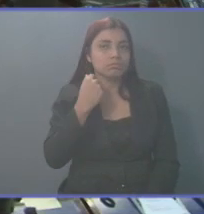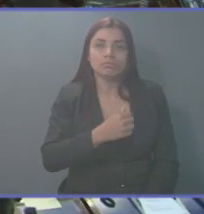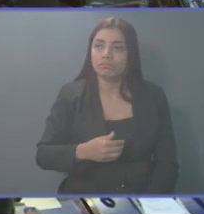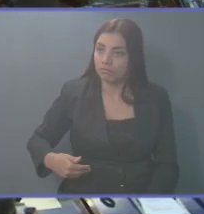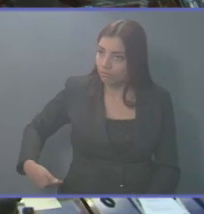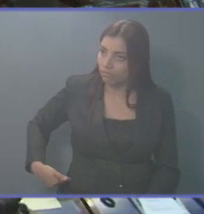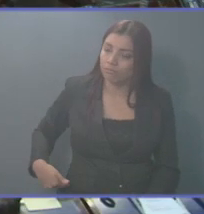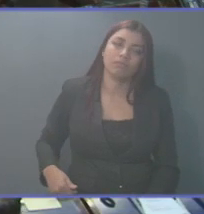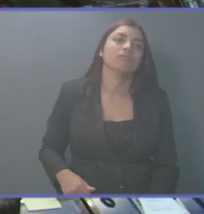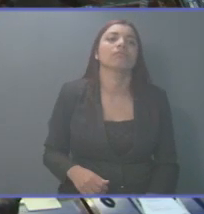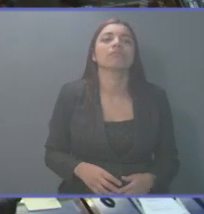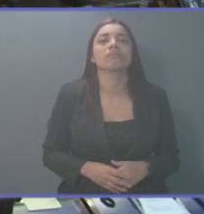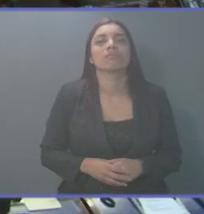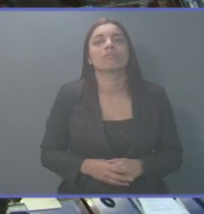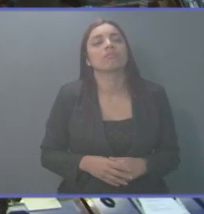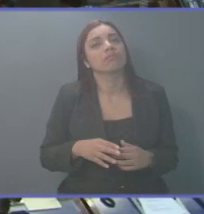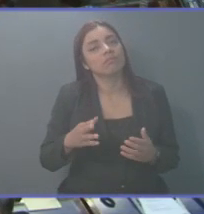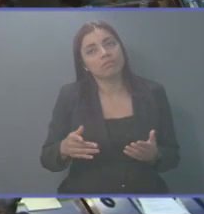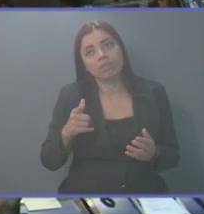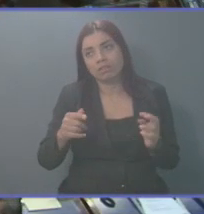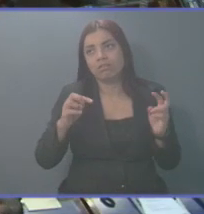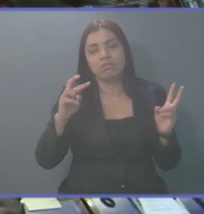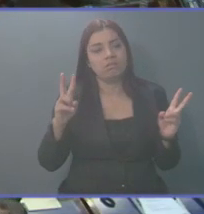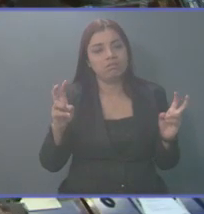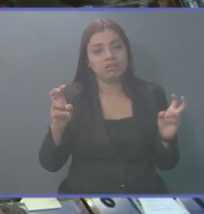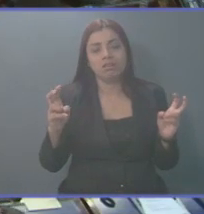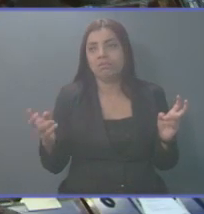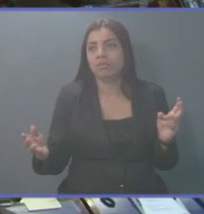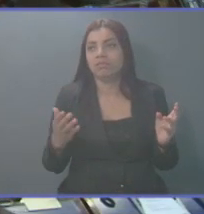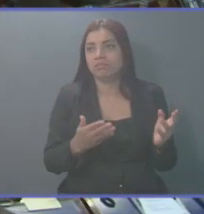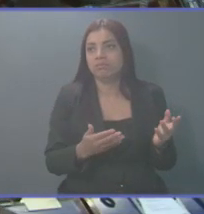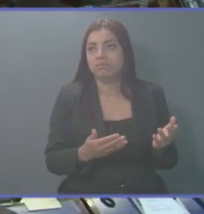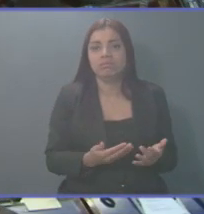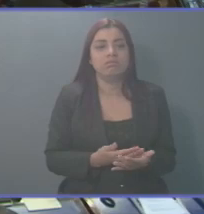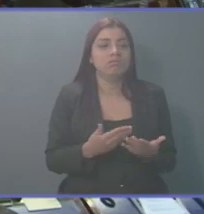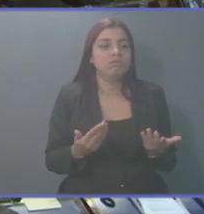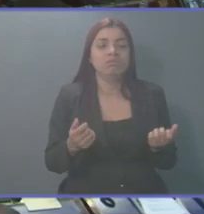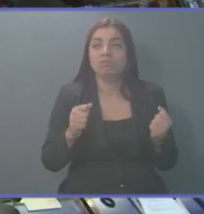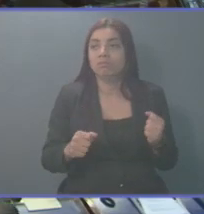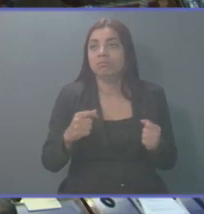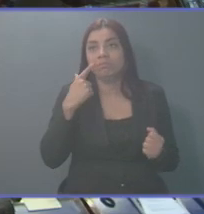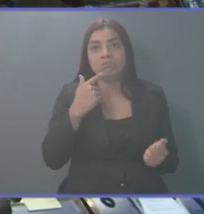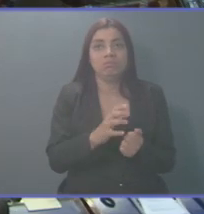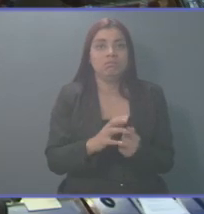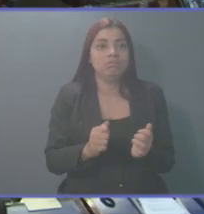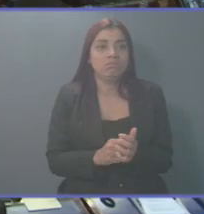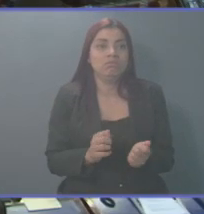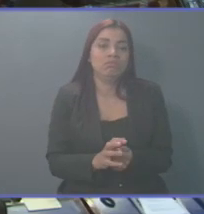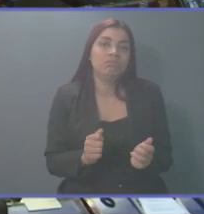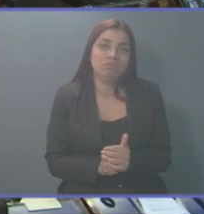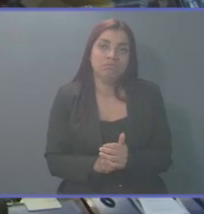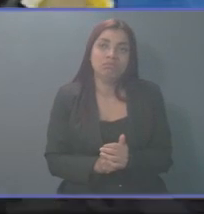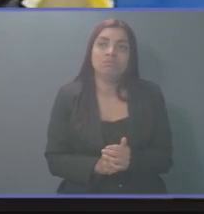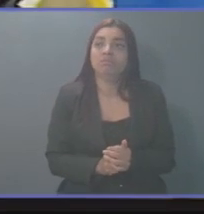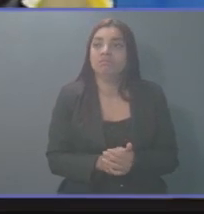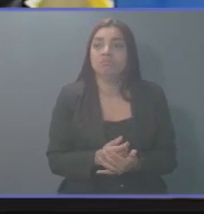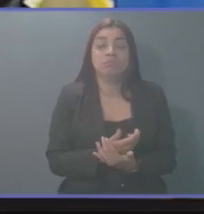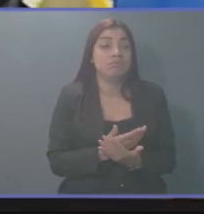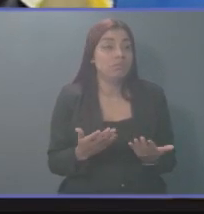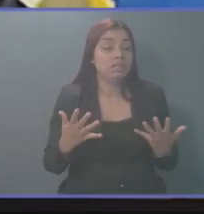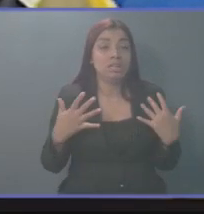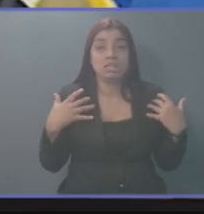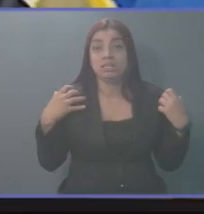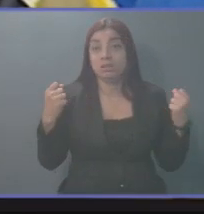Presidente, sí, ese es un tema que por la gravedad, la trascendencia, la vida, la